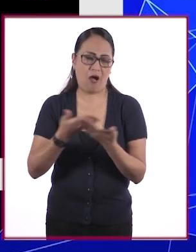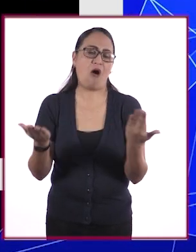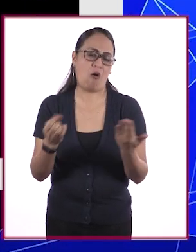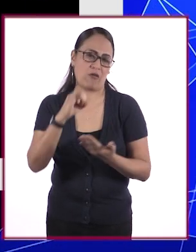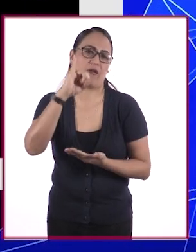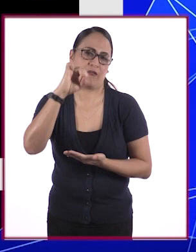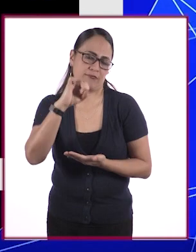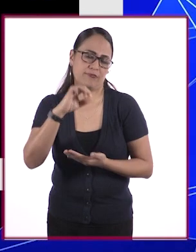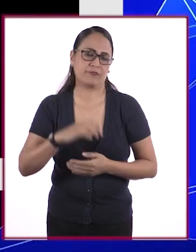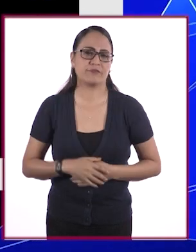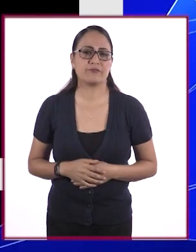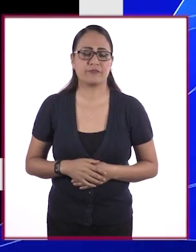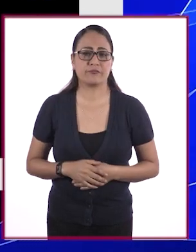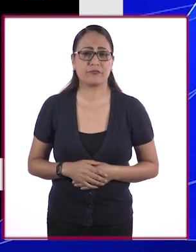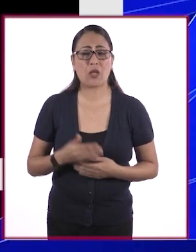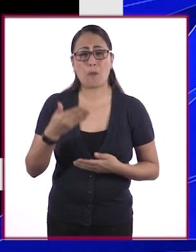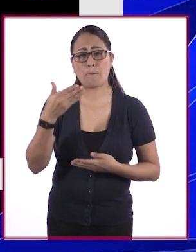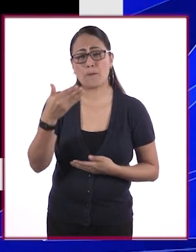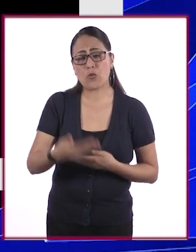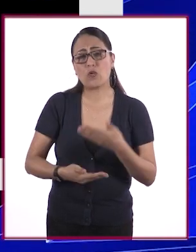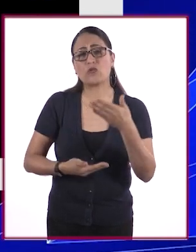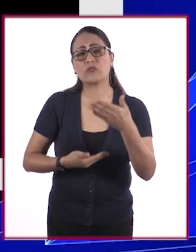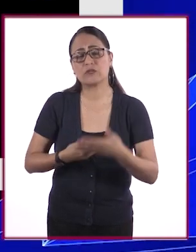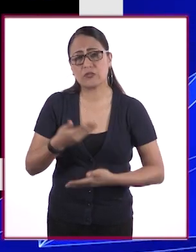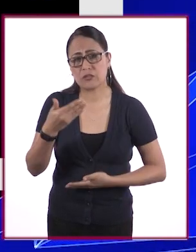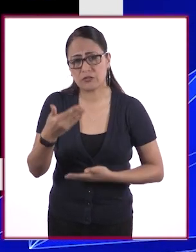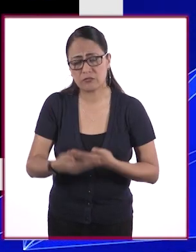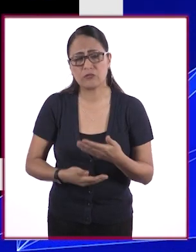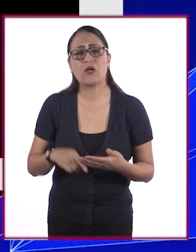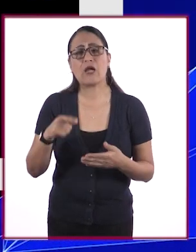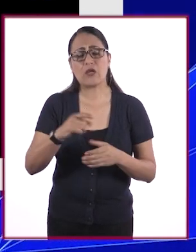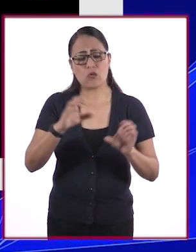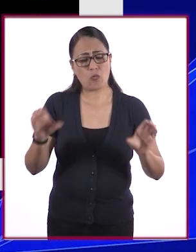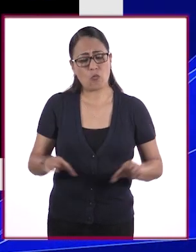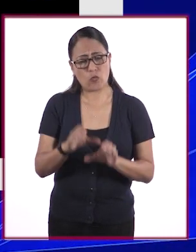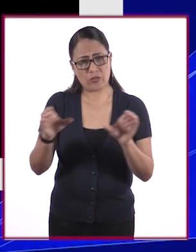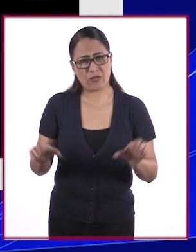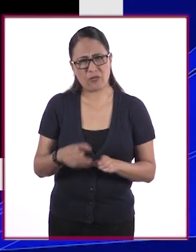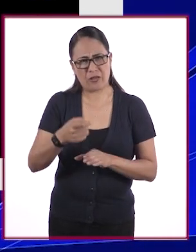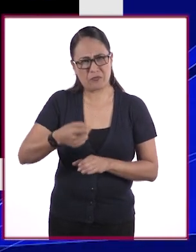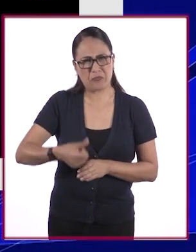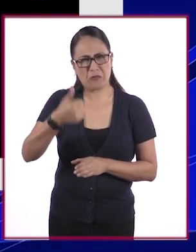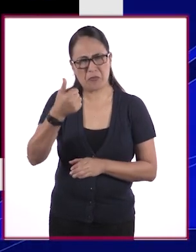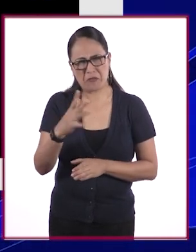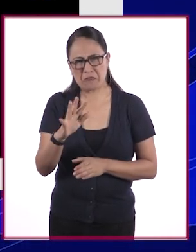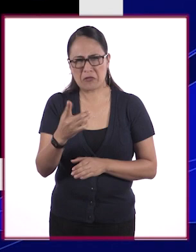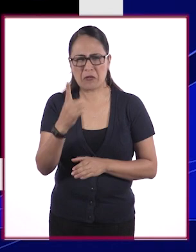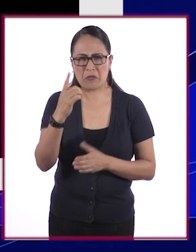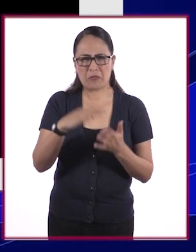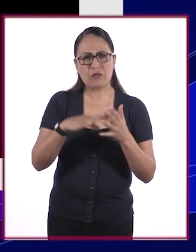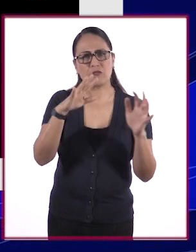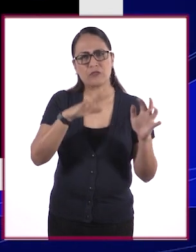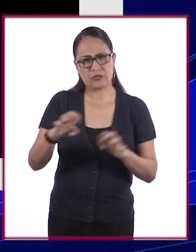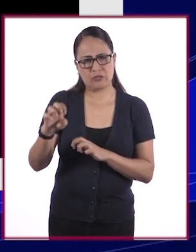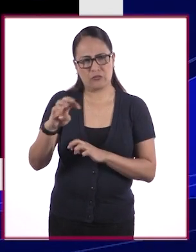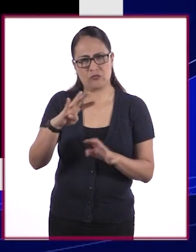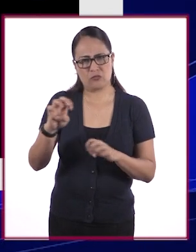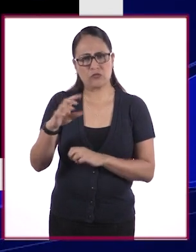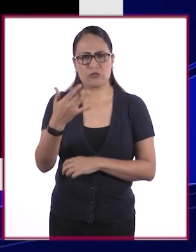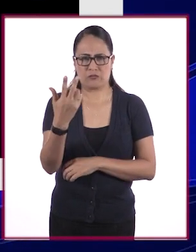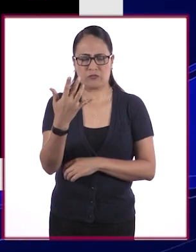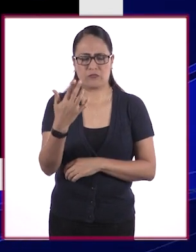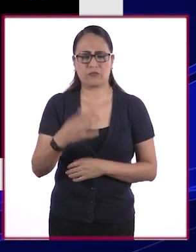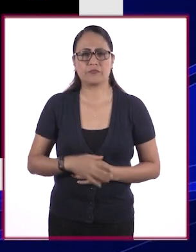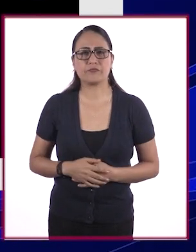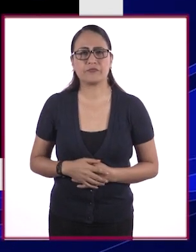Bueno, ha sido un largo proceso. Ya decía yo que las primeras computadoras comenzaron a salir en